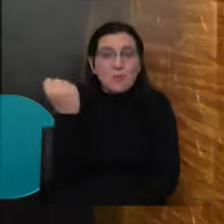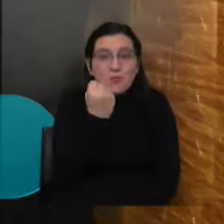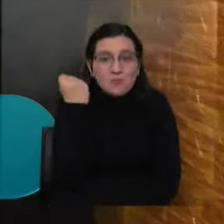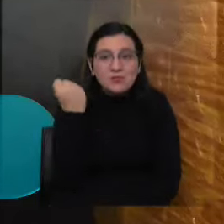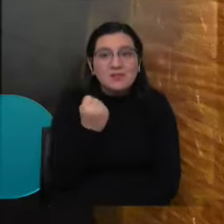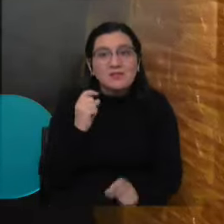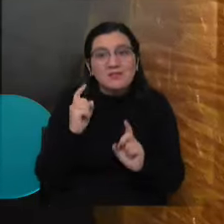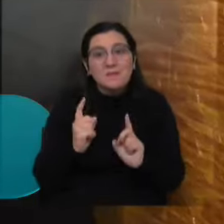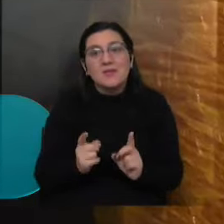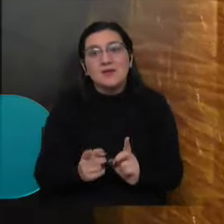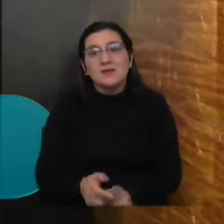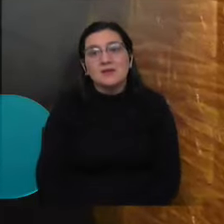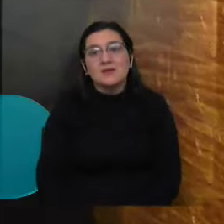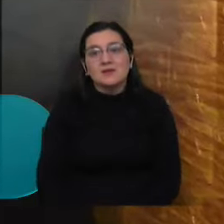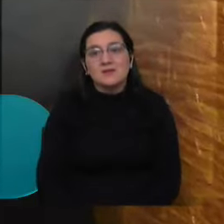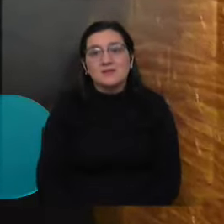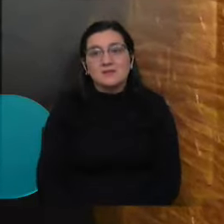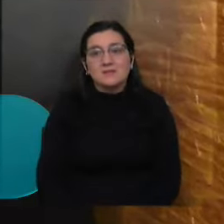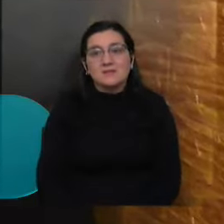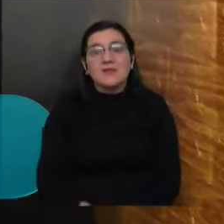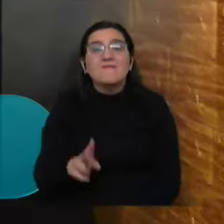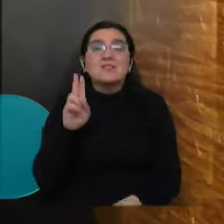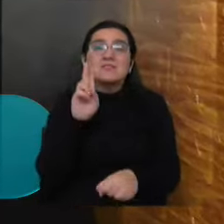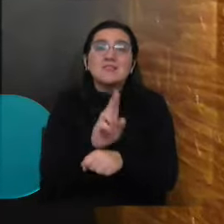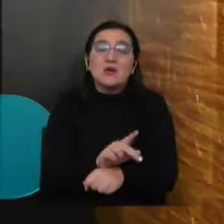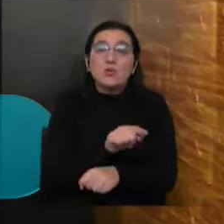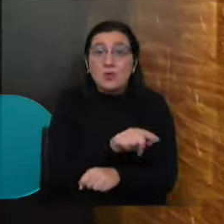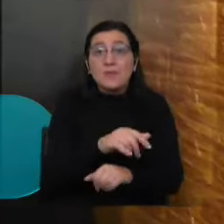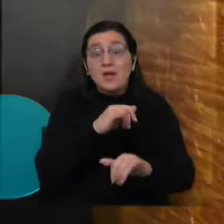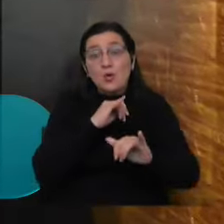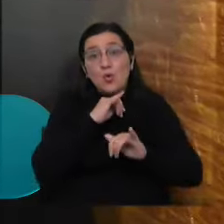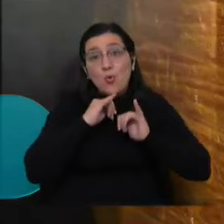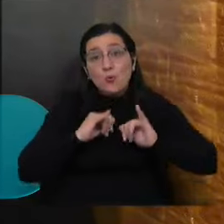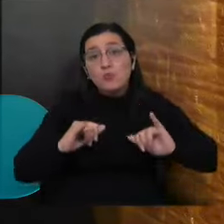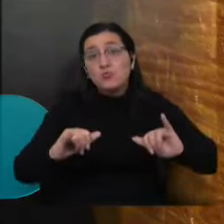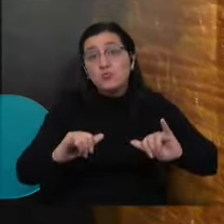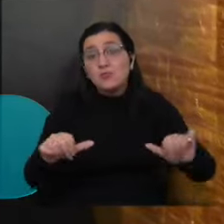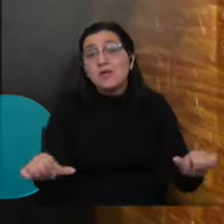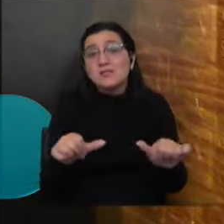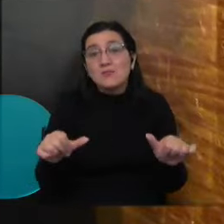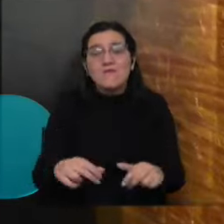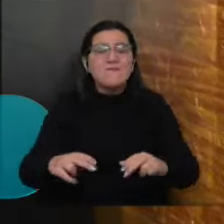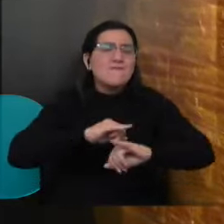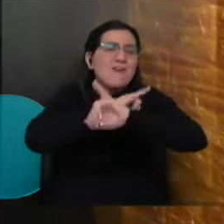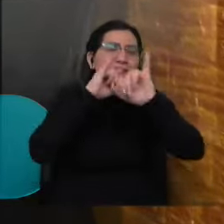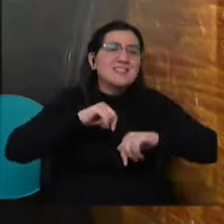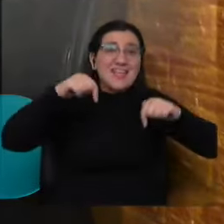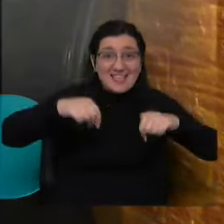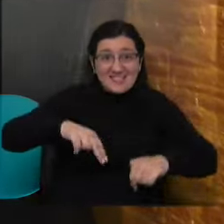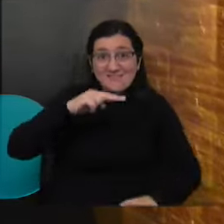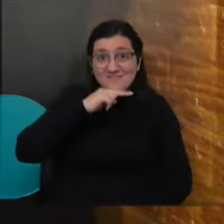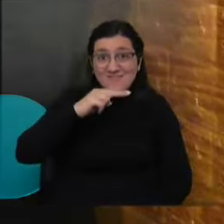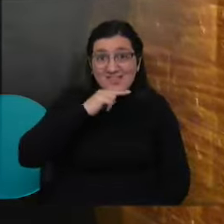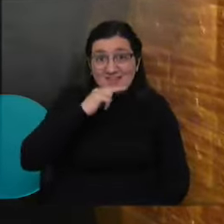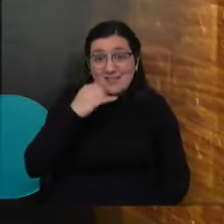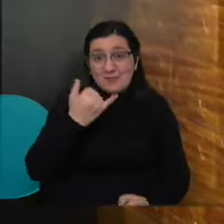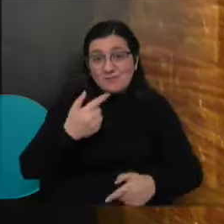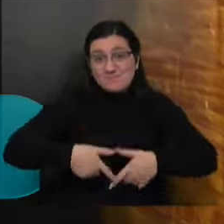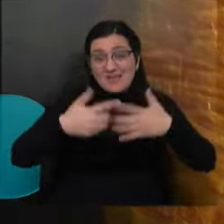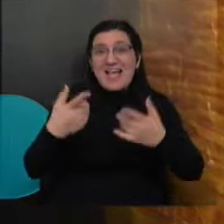también este haber hecho la visita a ustedes para comunicar en que Andábamos refic de que este viernes tenemos nuestro recital ayer se